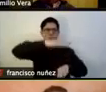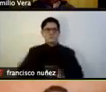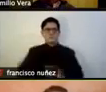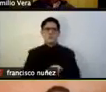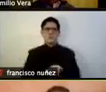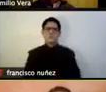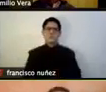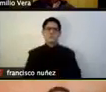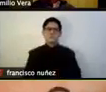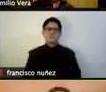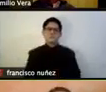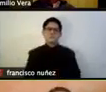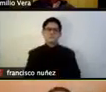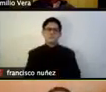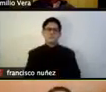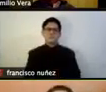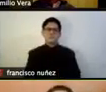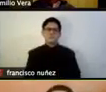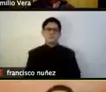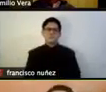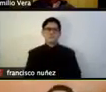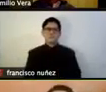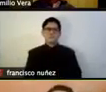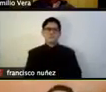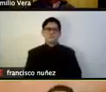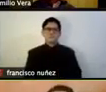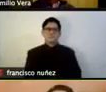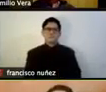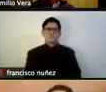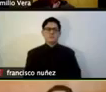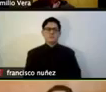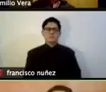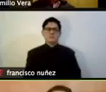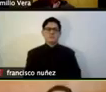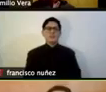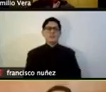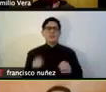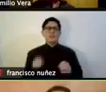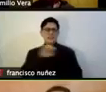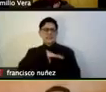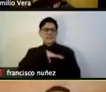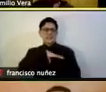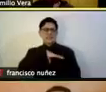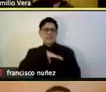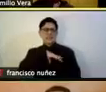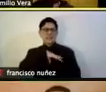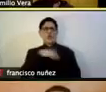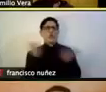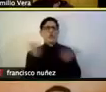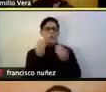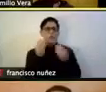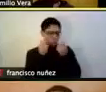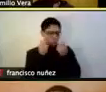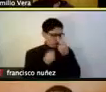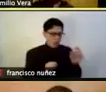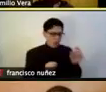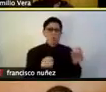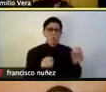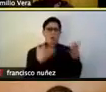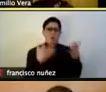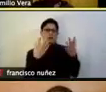lo que han podido descubrir en Chile? Claro. A ver, en Chile, ¿qué se ha hecho en Chile? Bueno, hay muchas